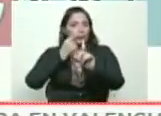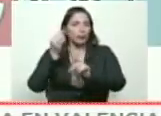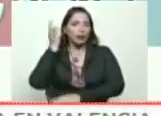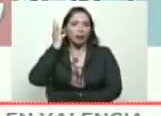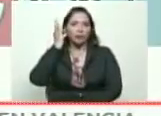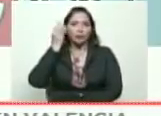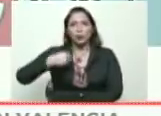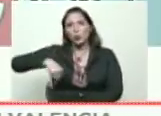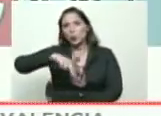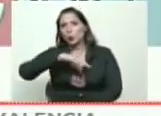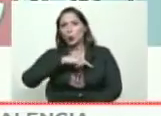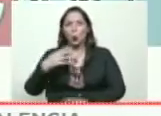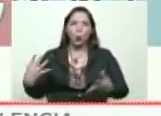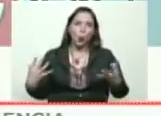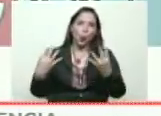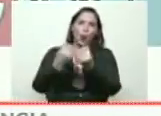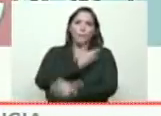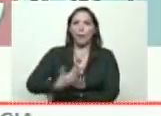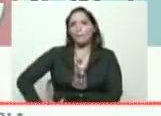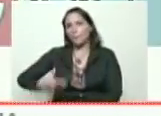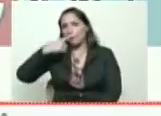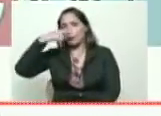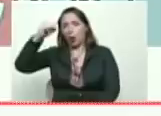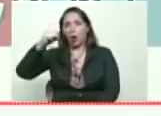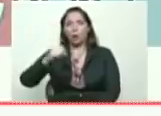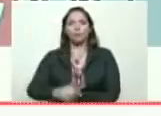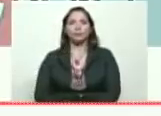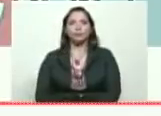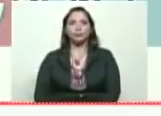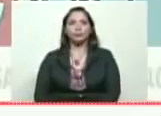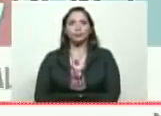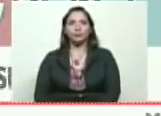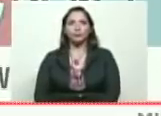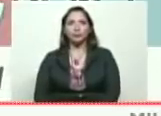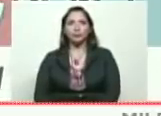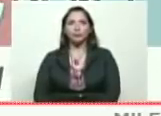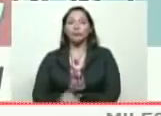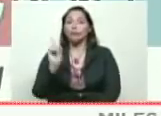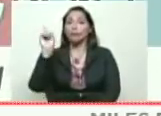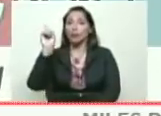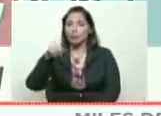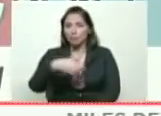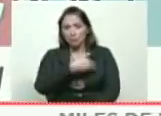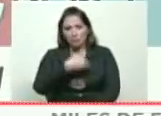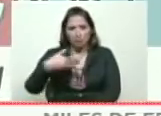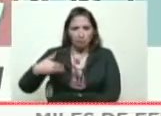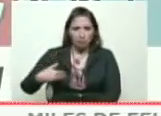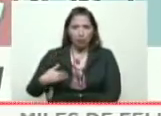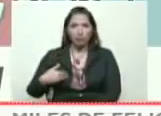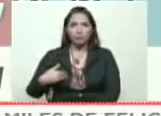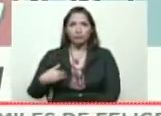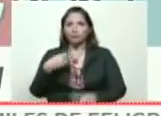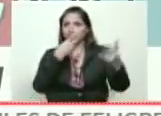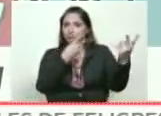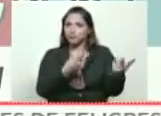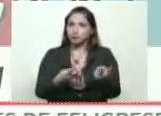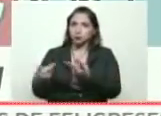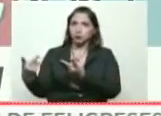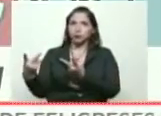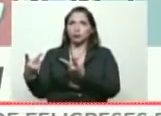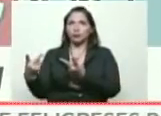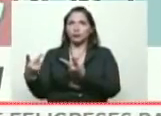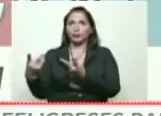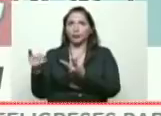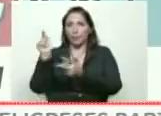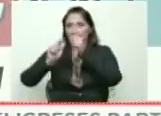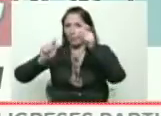con nuestro presidente al frente, el presidente de las y los trabajadores. También queremos resaltar, acaba de llegar una delegación del